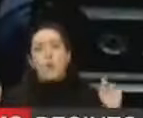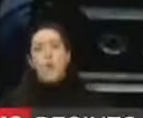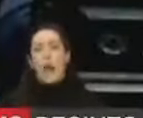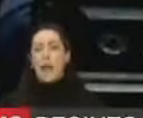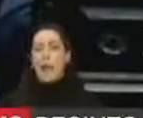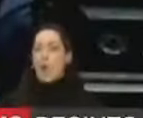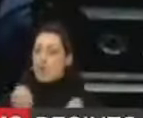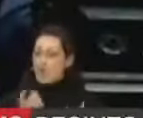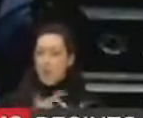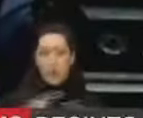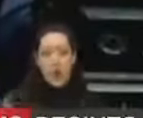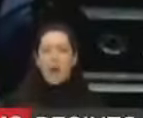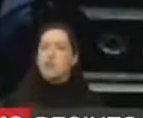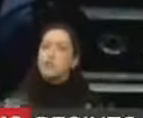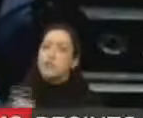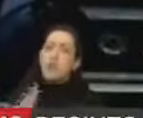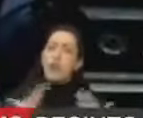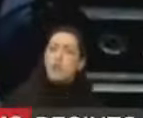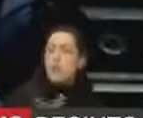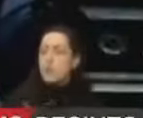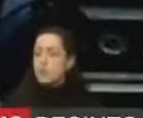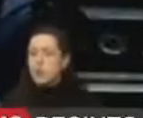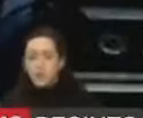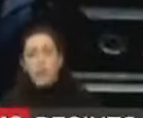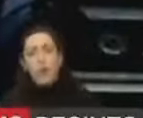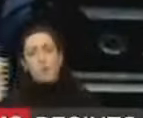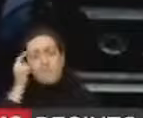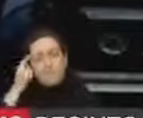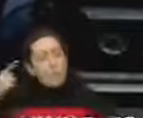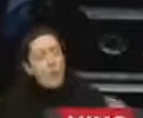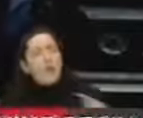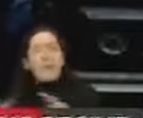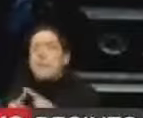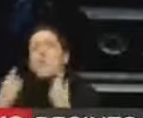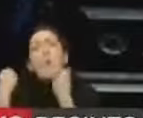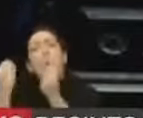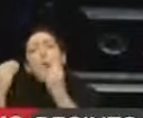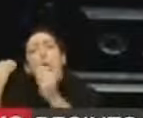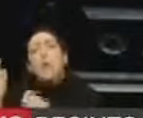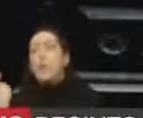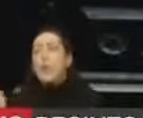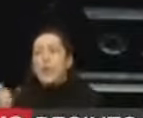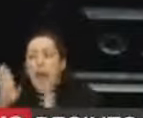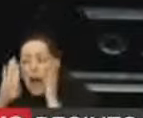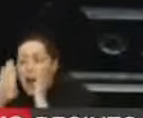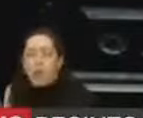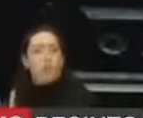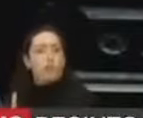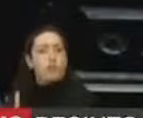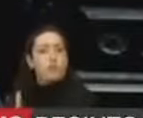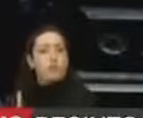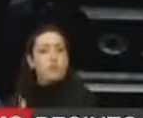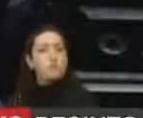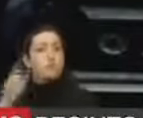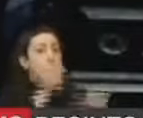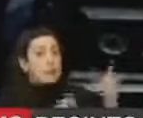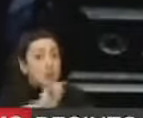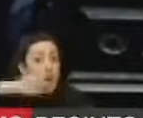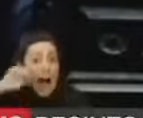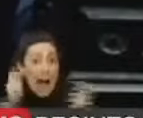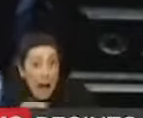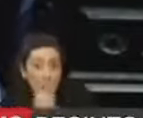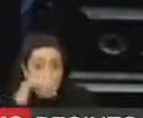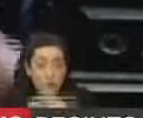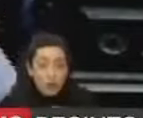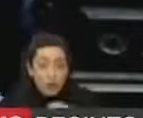miserable. Aparte tengo que pagar los remedios, ¿eh? Y si vos vas al Posada, yo capito en el Posada. Vos viste cómo están en el